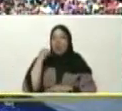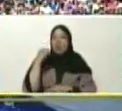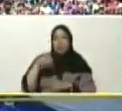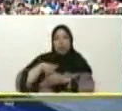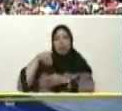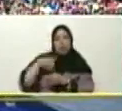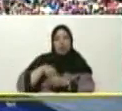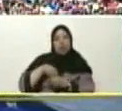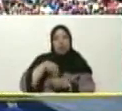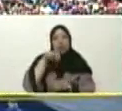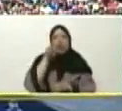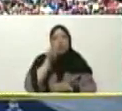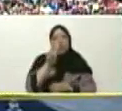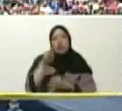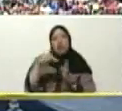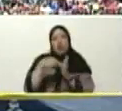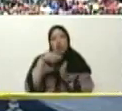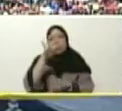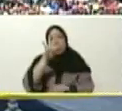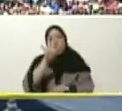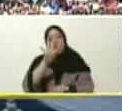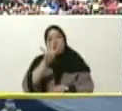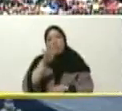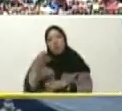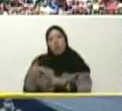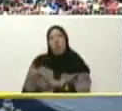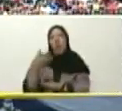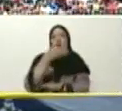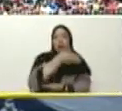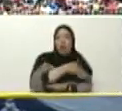elecciones, 2024 o antes.